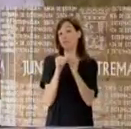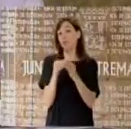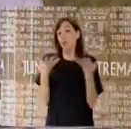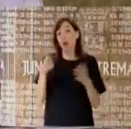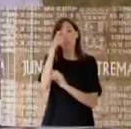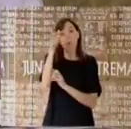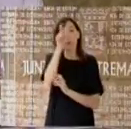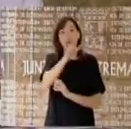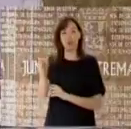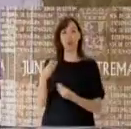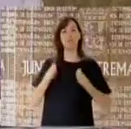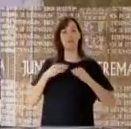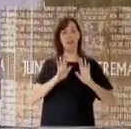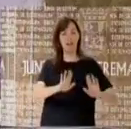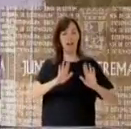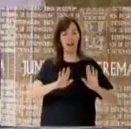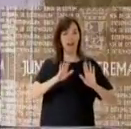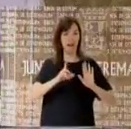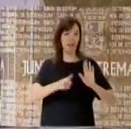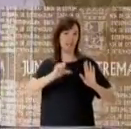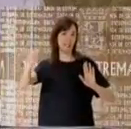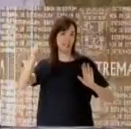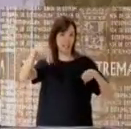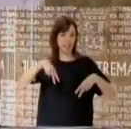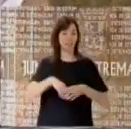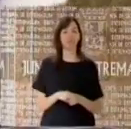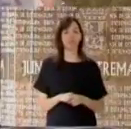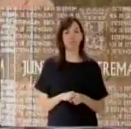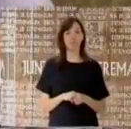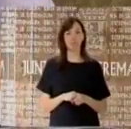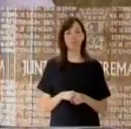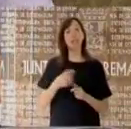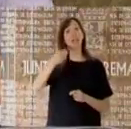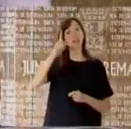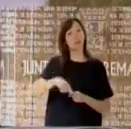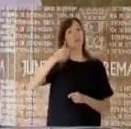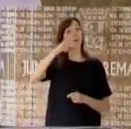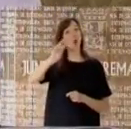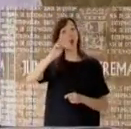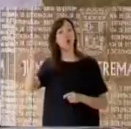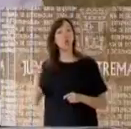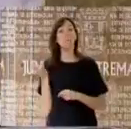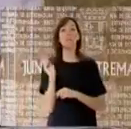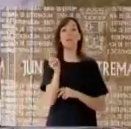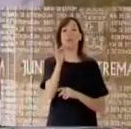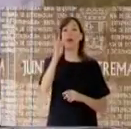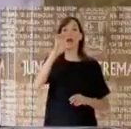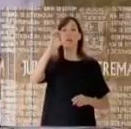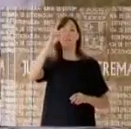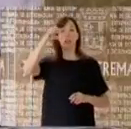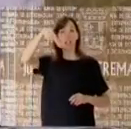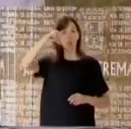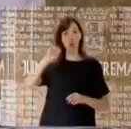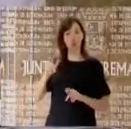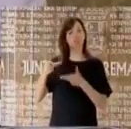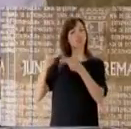También este Consejo ha aprobado una actuación del regadío en Villanueva del Fresno. En este caso,